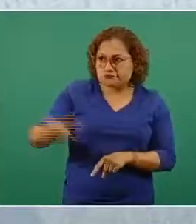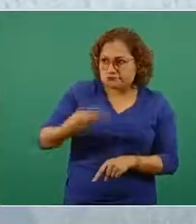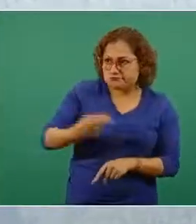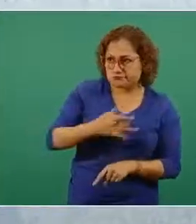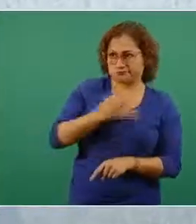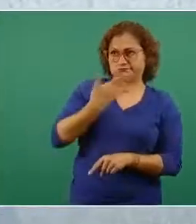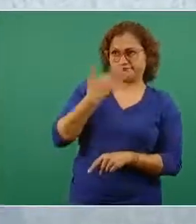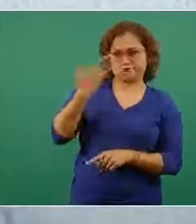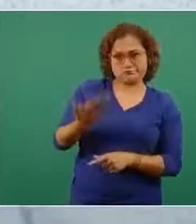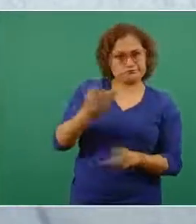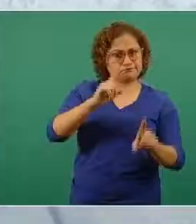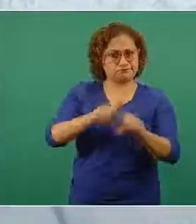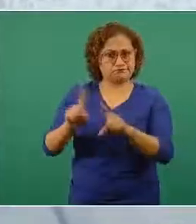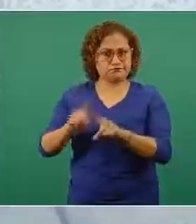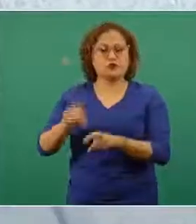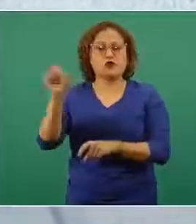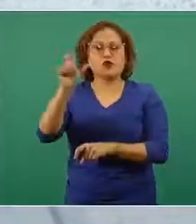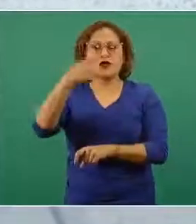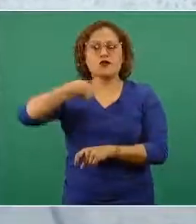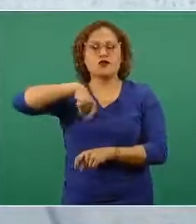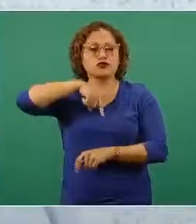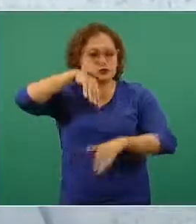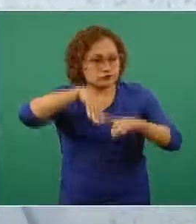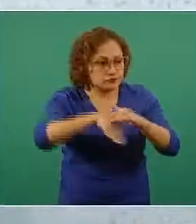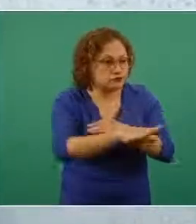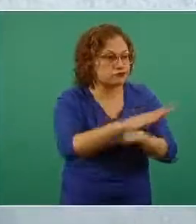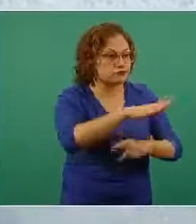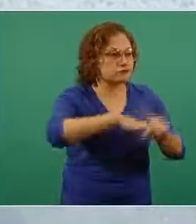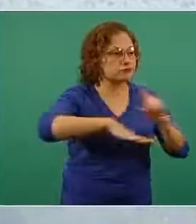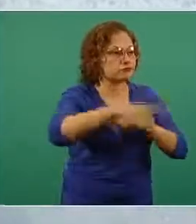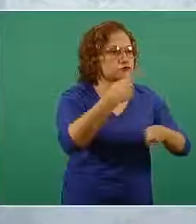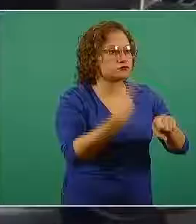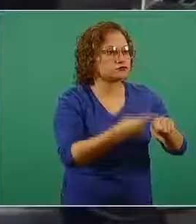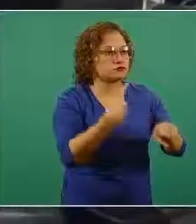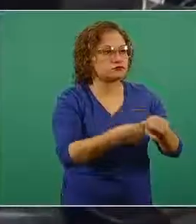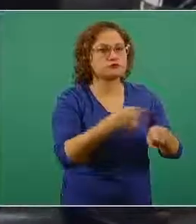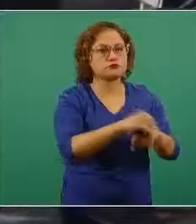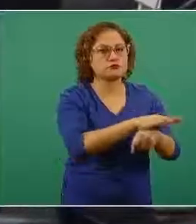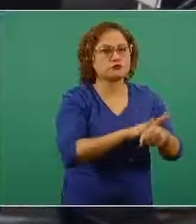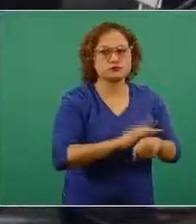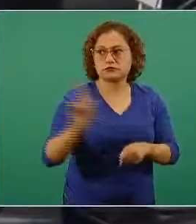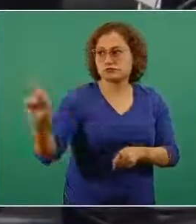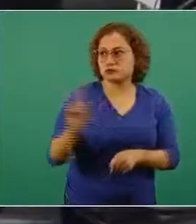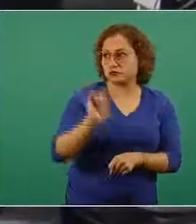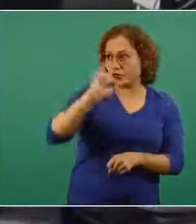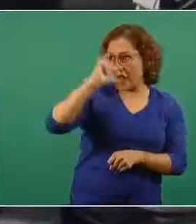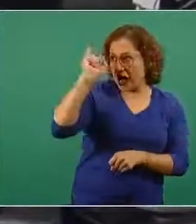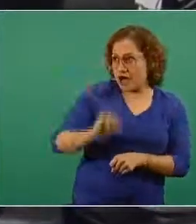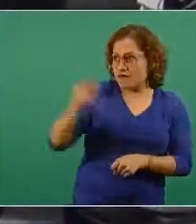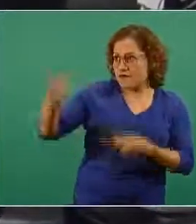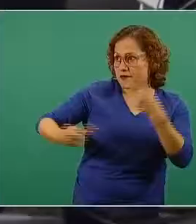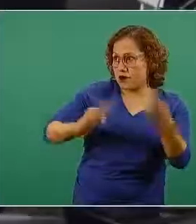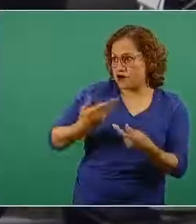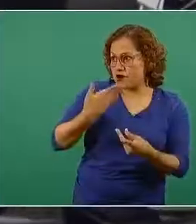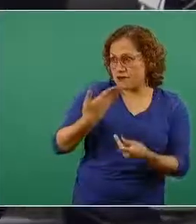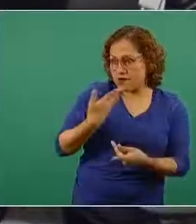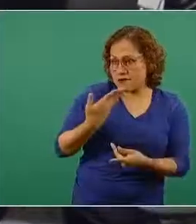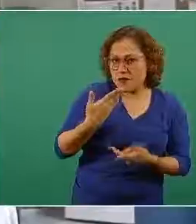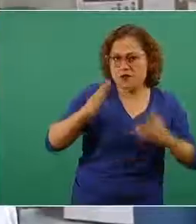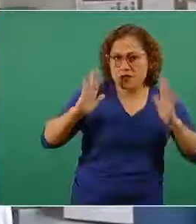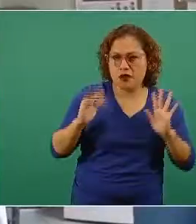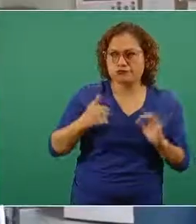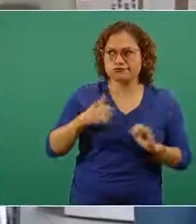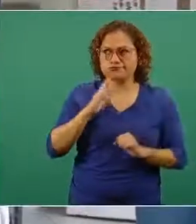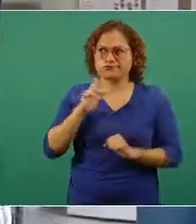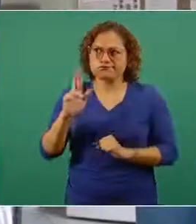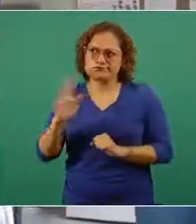bien. Cuando estamos adentro del área, nuestras jefas y nuestras supervisoras vienen y preguntamos si necesitan algo, si nos estamos sintiendo bien o qué es lo que nos